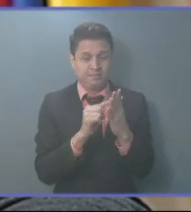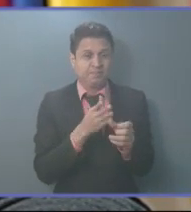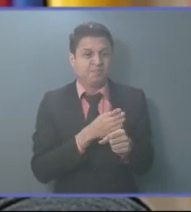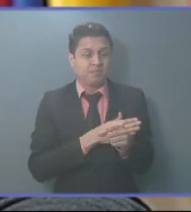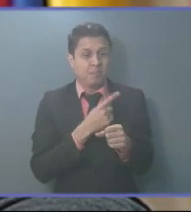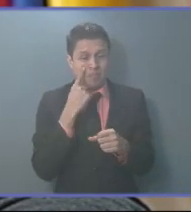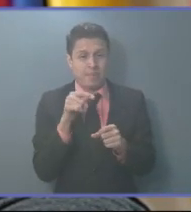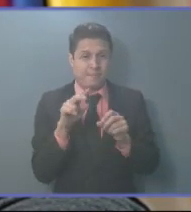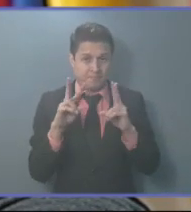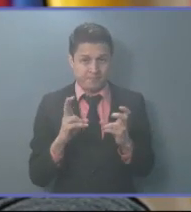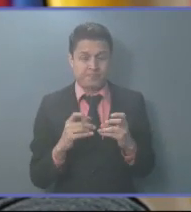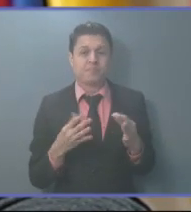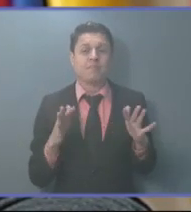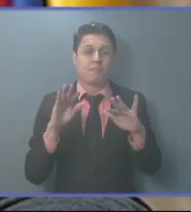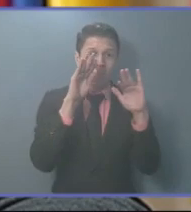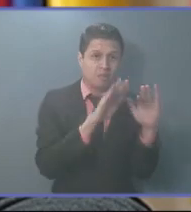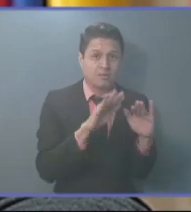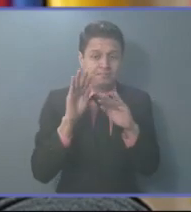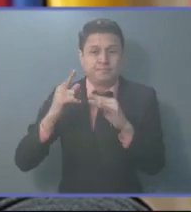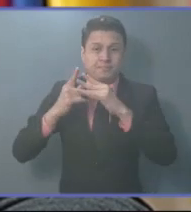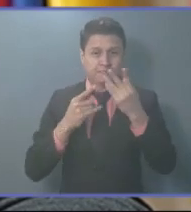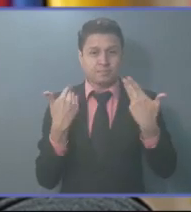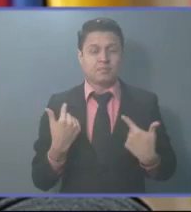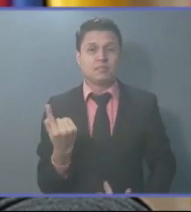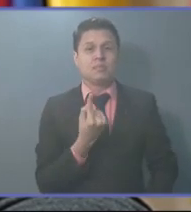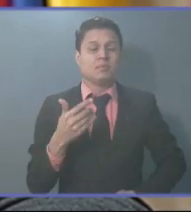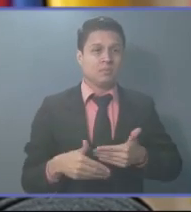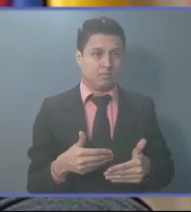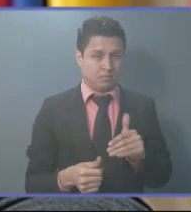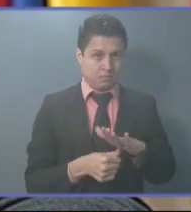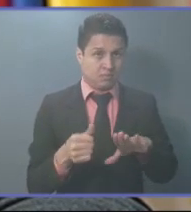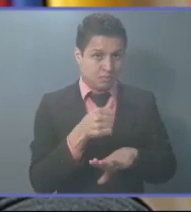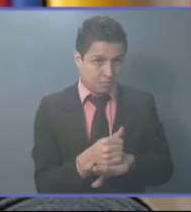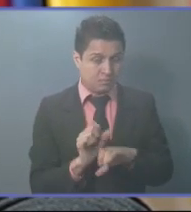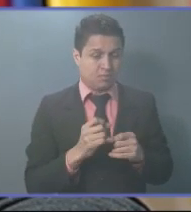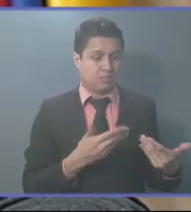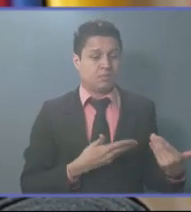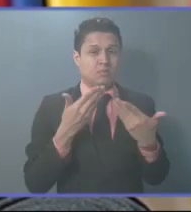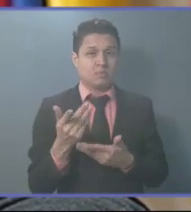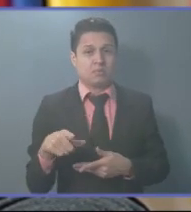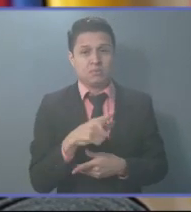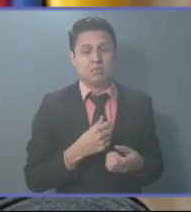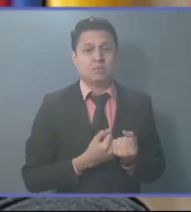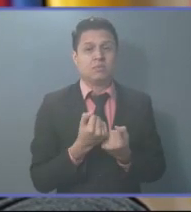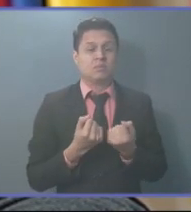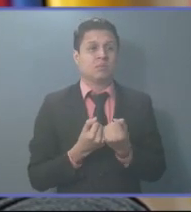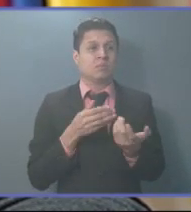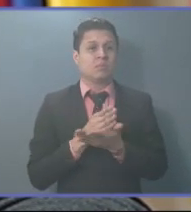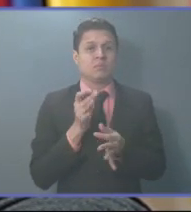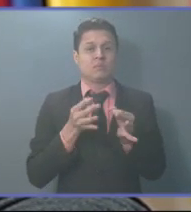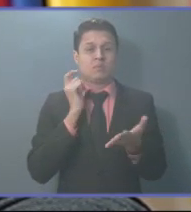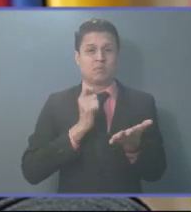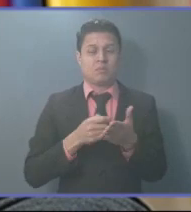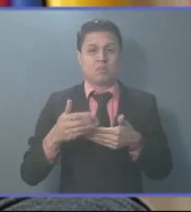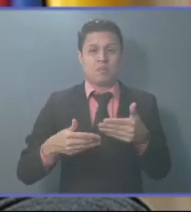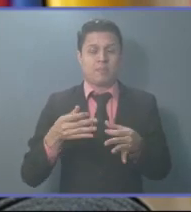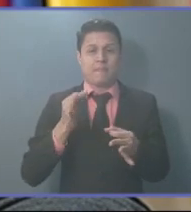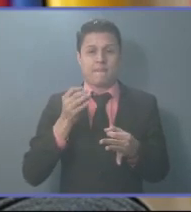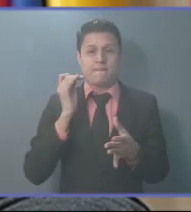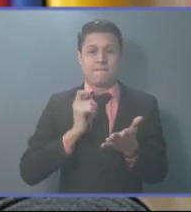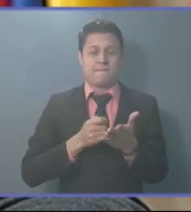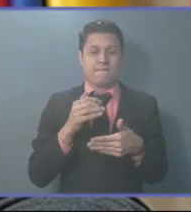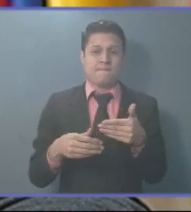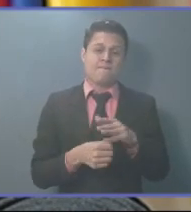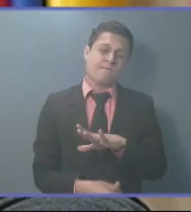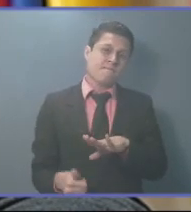efecto de que se respeten los derechos de los administrados y dotar de certezas jurídicas los procesos judiciales y